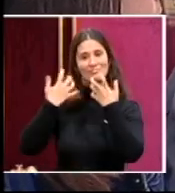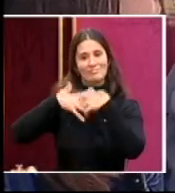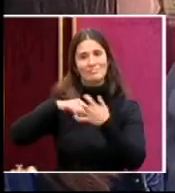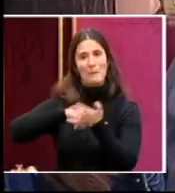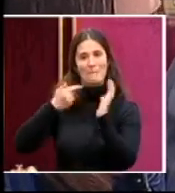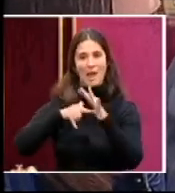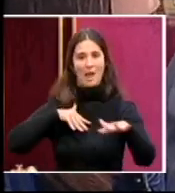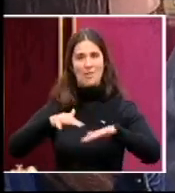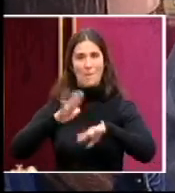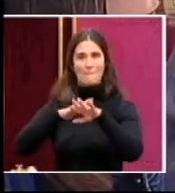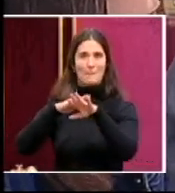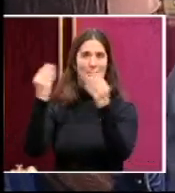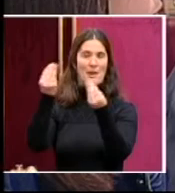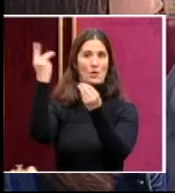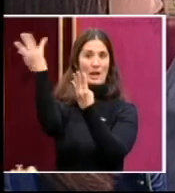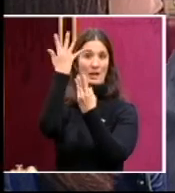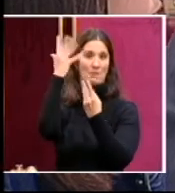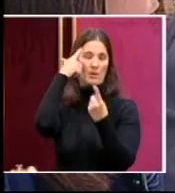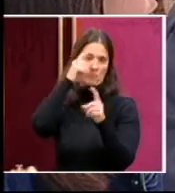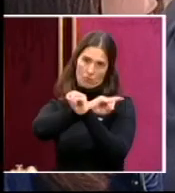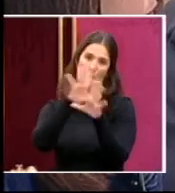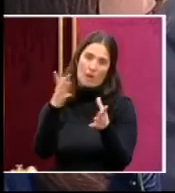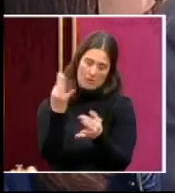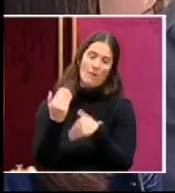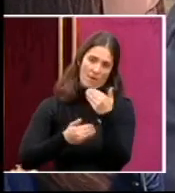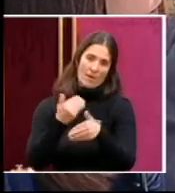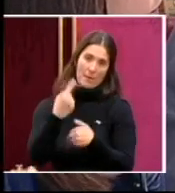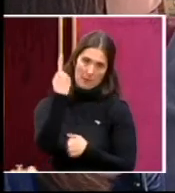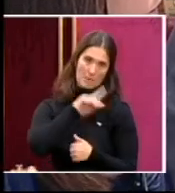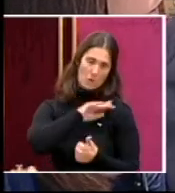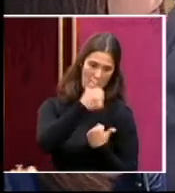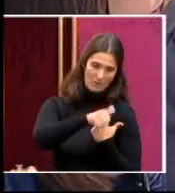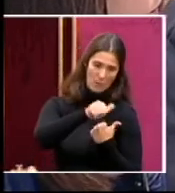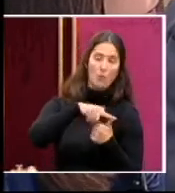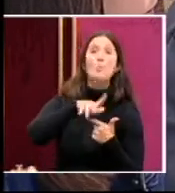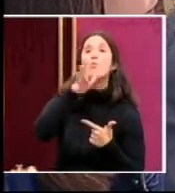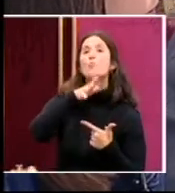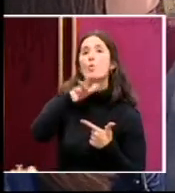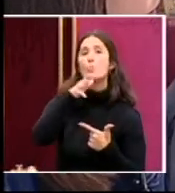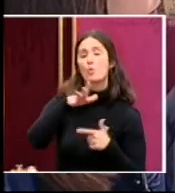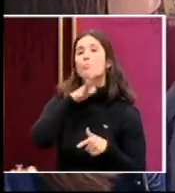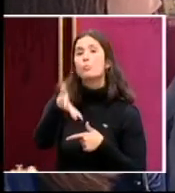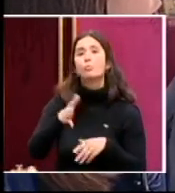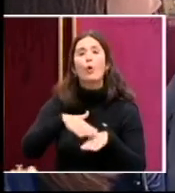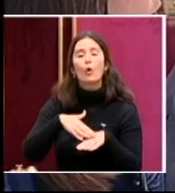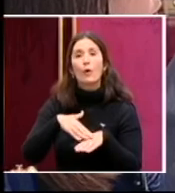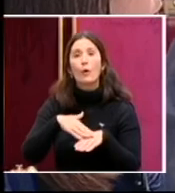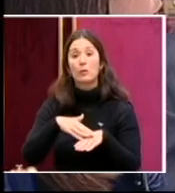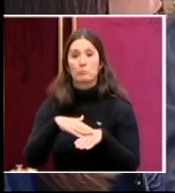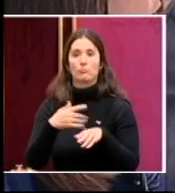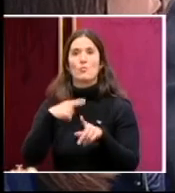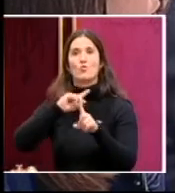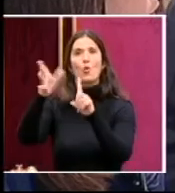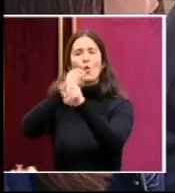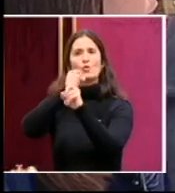de acción por el clima, es obvio que hay que avanzar primero en la evaluación y los motivos de por qué no hemos